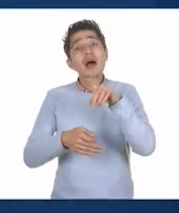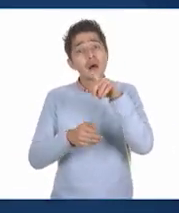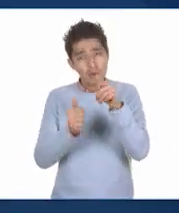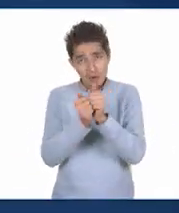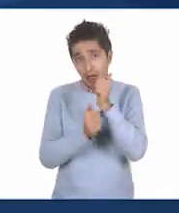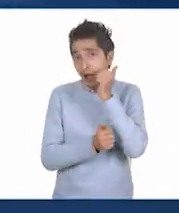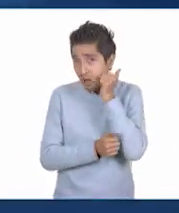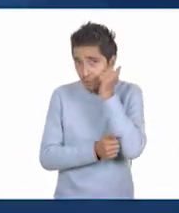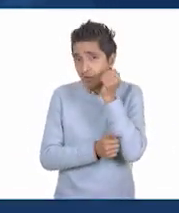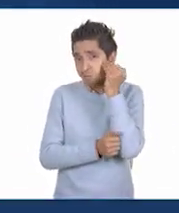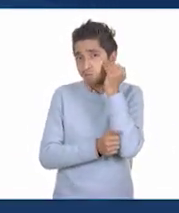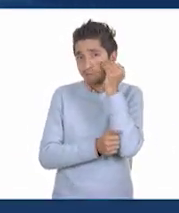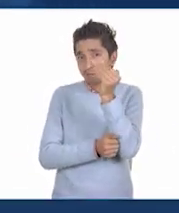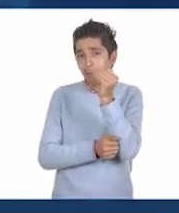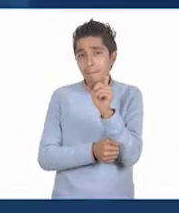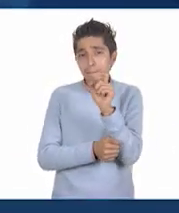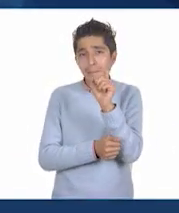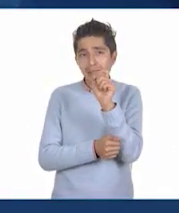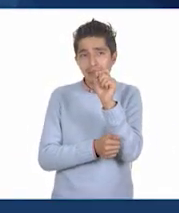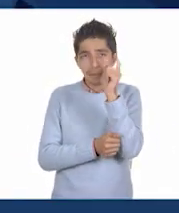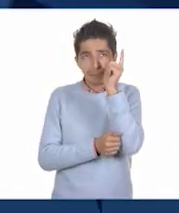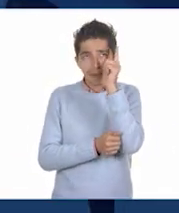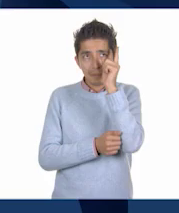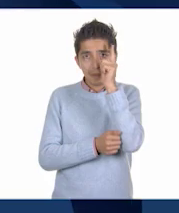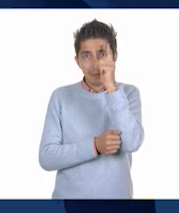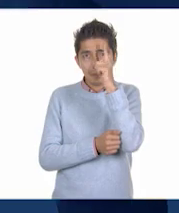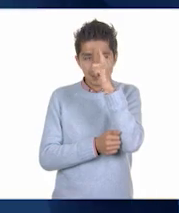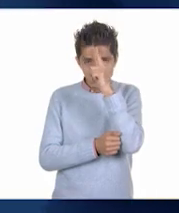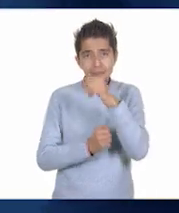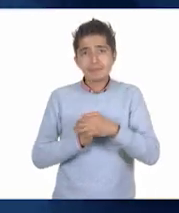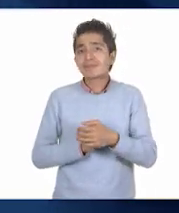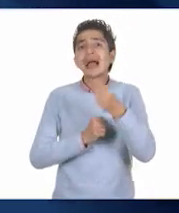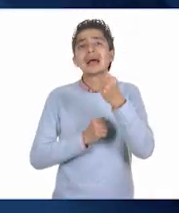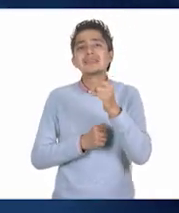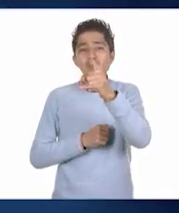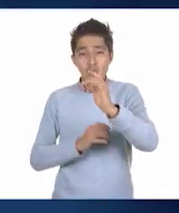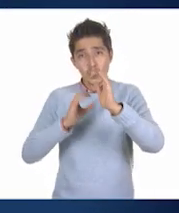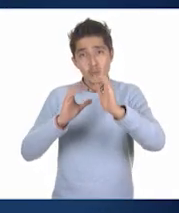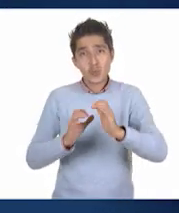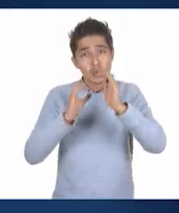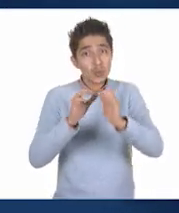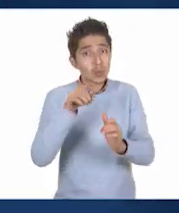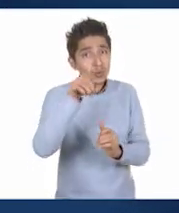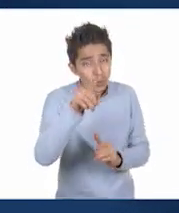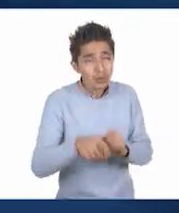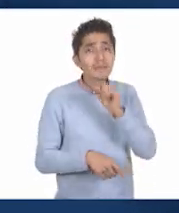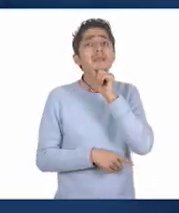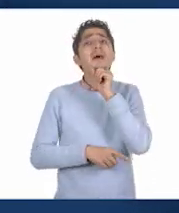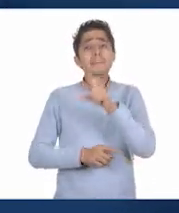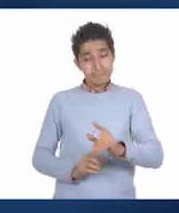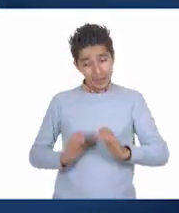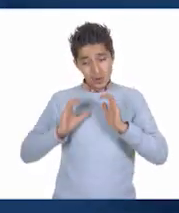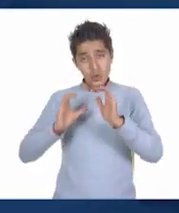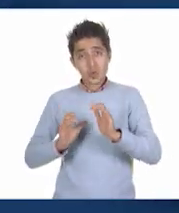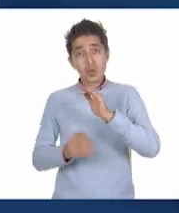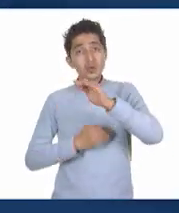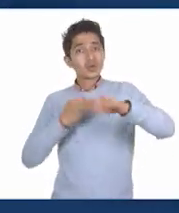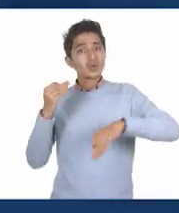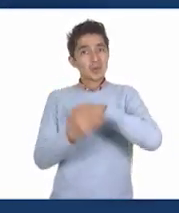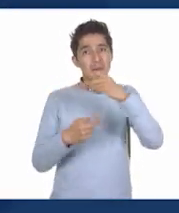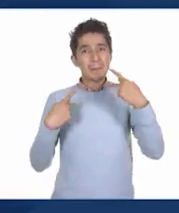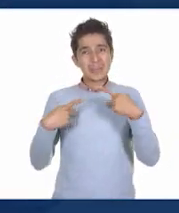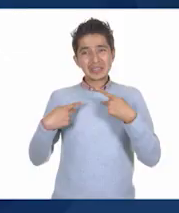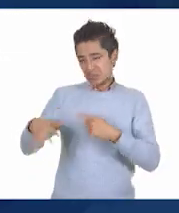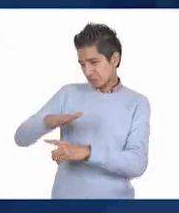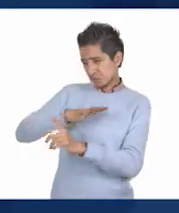jabón durante 20 segundos. Así te proteges tú y proteges a todas las personas que